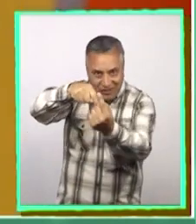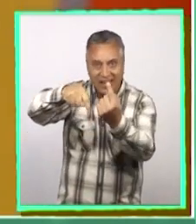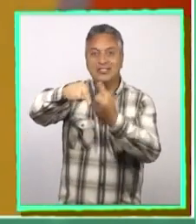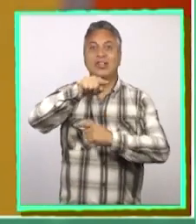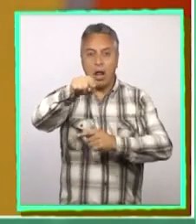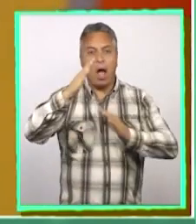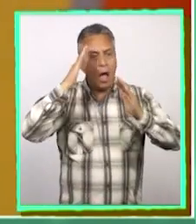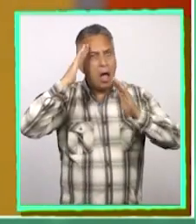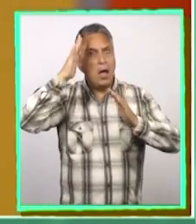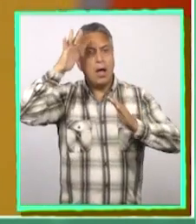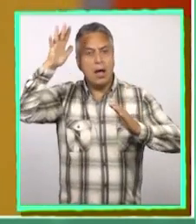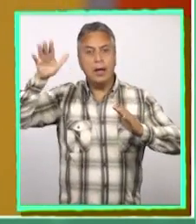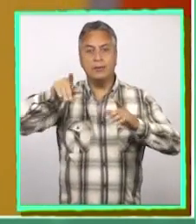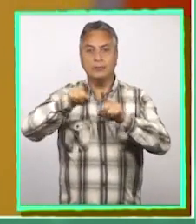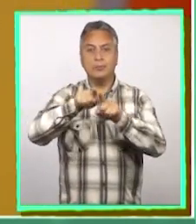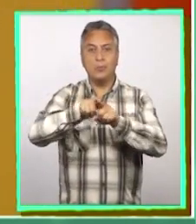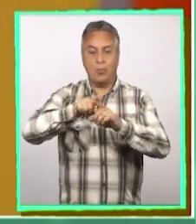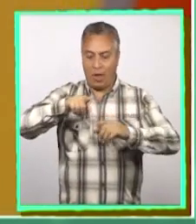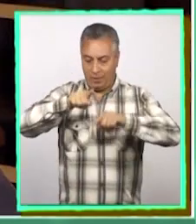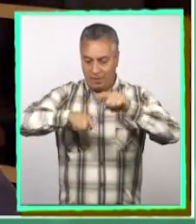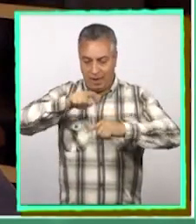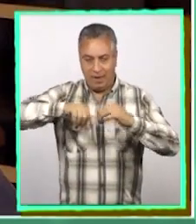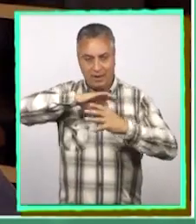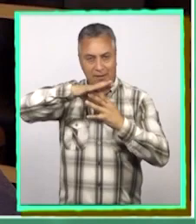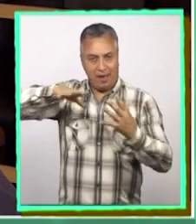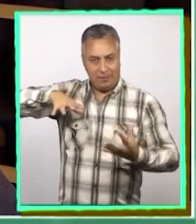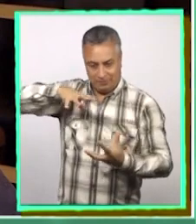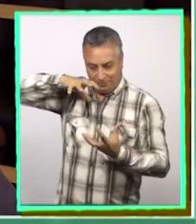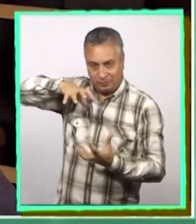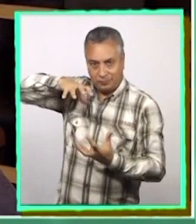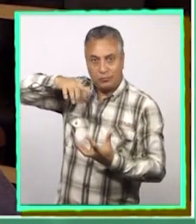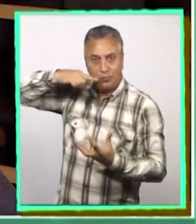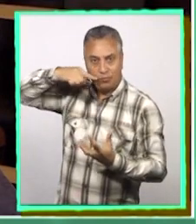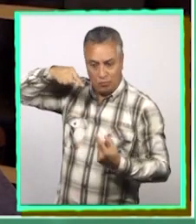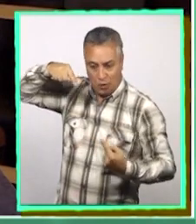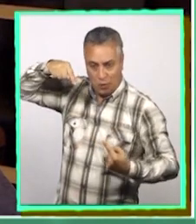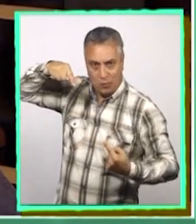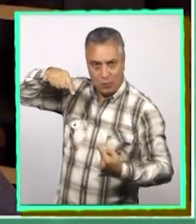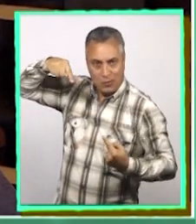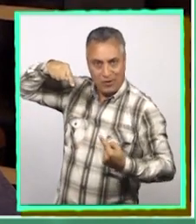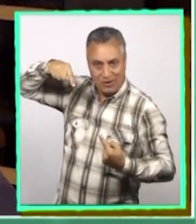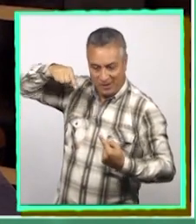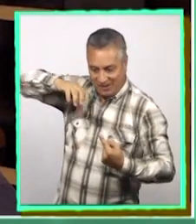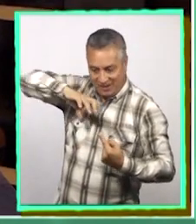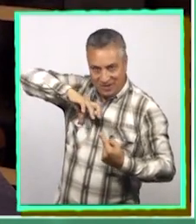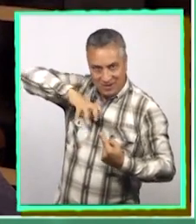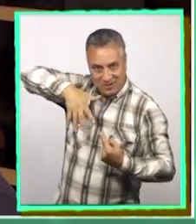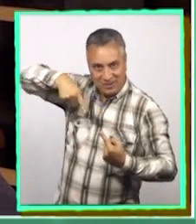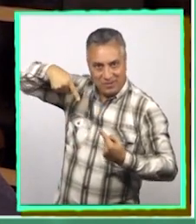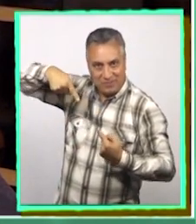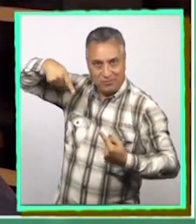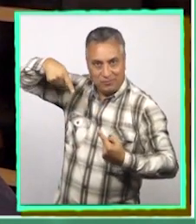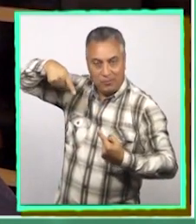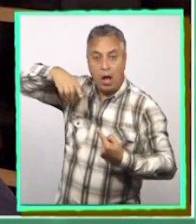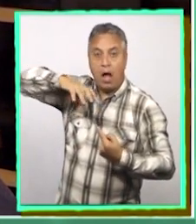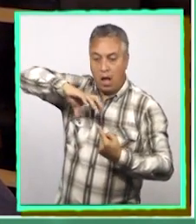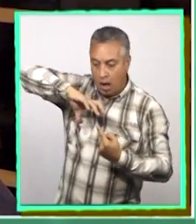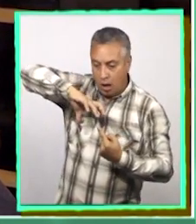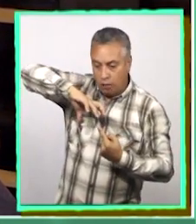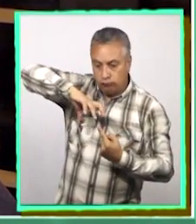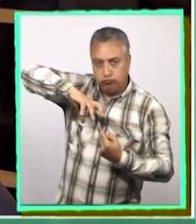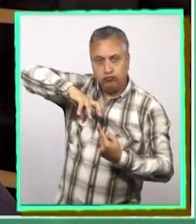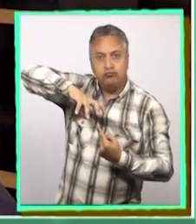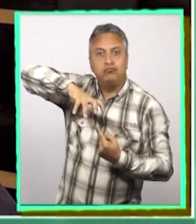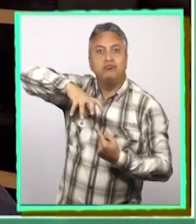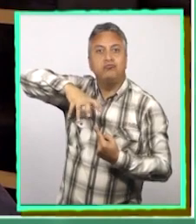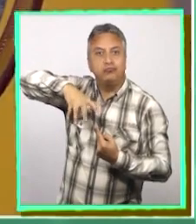imaginarnos que dentro de la Tierra hay un hilo muy fino al cual llamaremos eje de rotación. Así, la Tierra